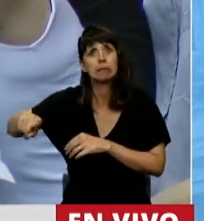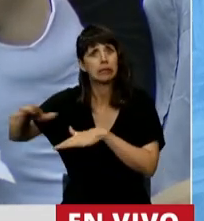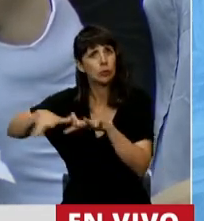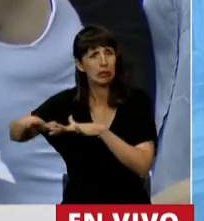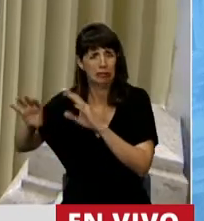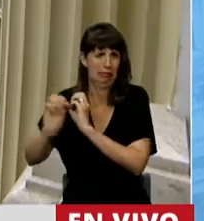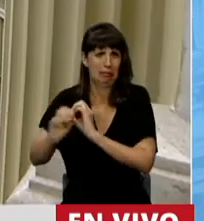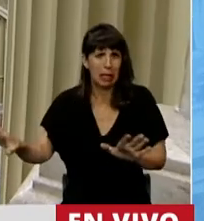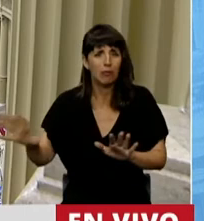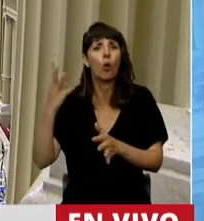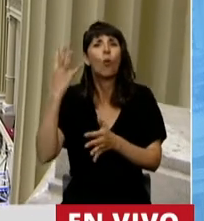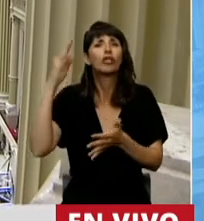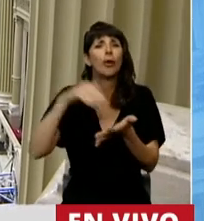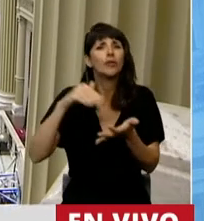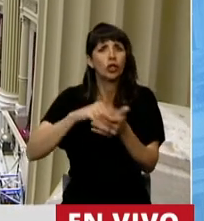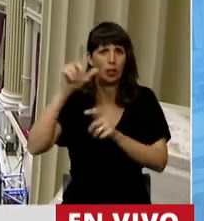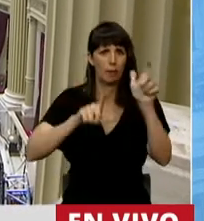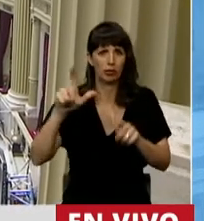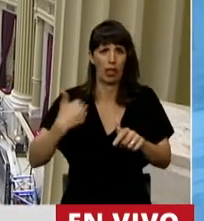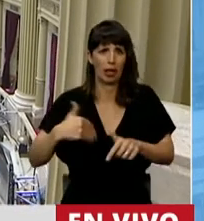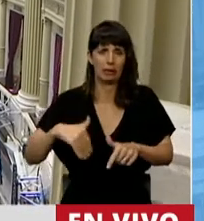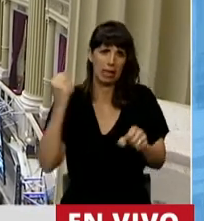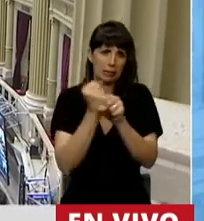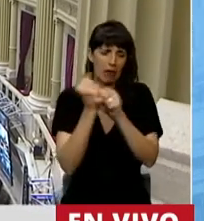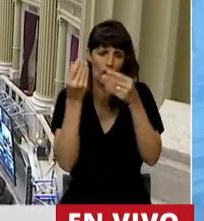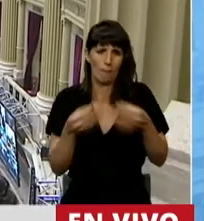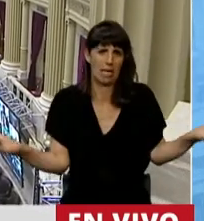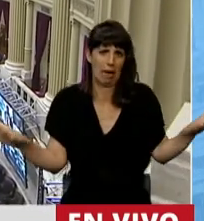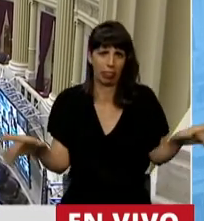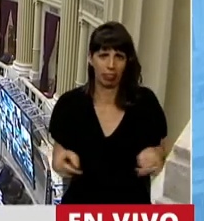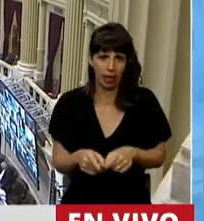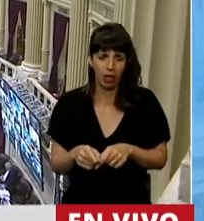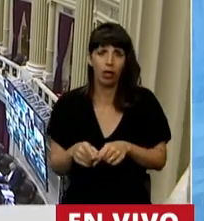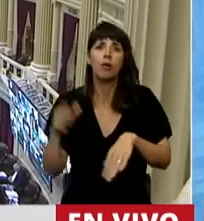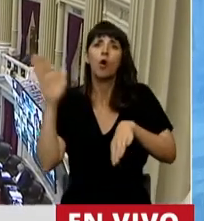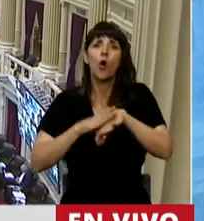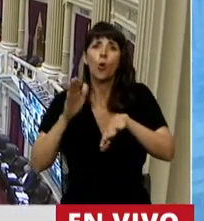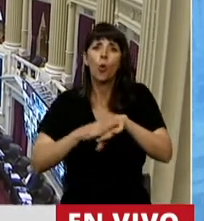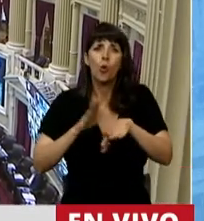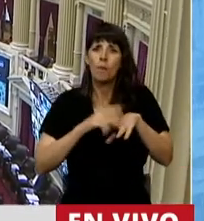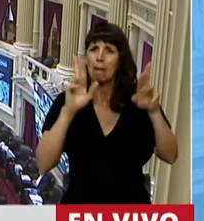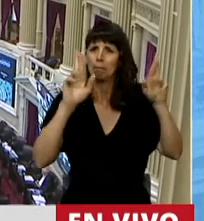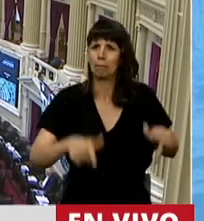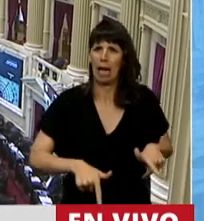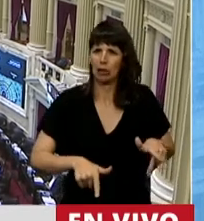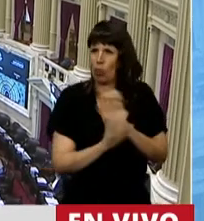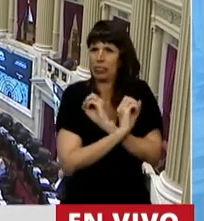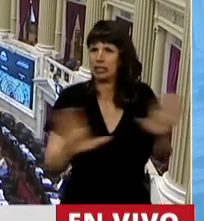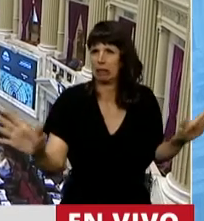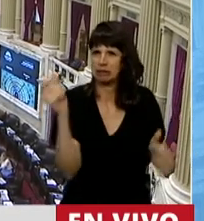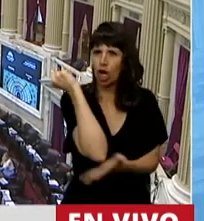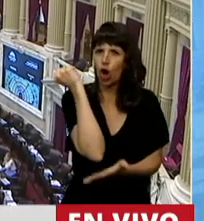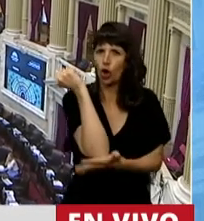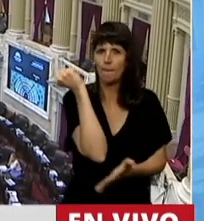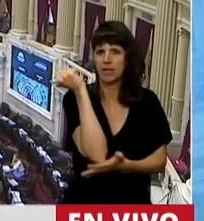de argentinos que perdieron su trabajo por la pésima estrategia en términos económicos